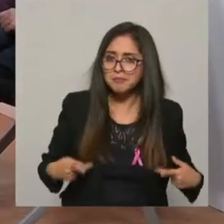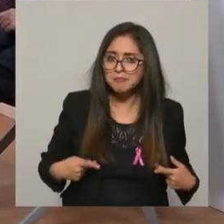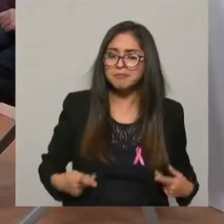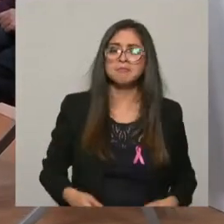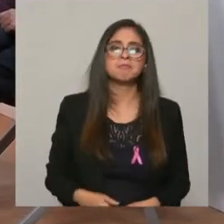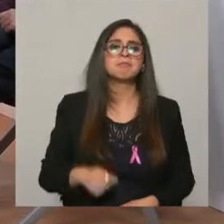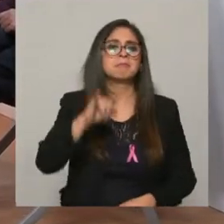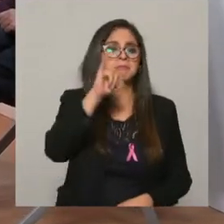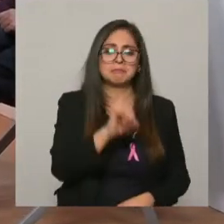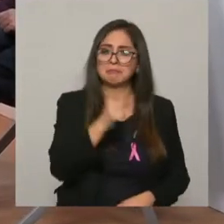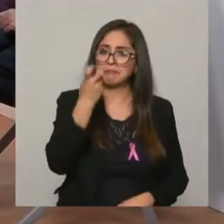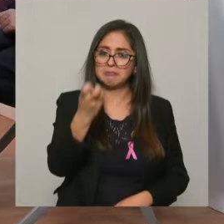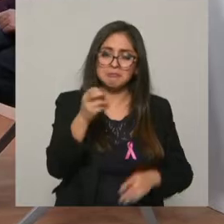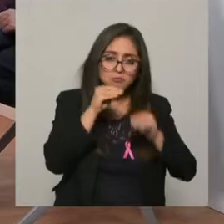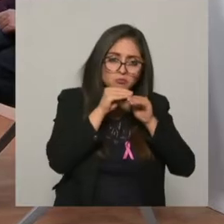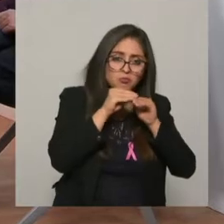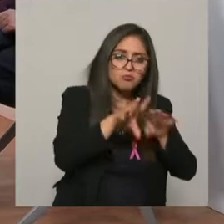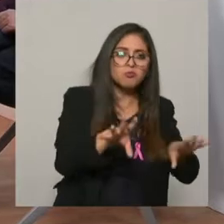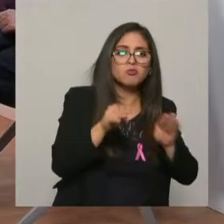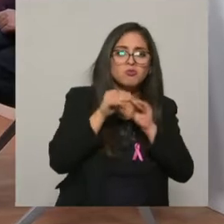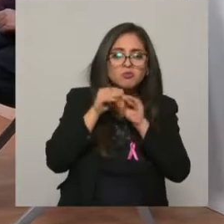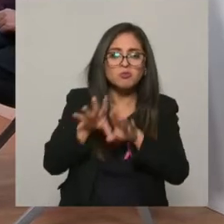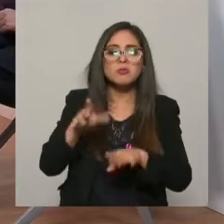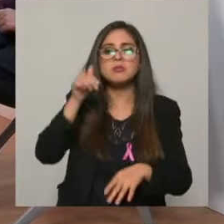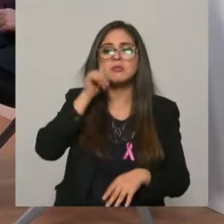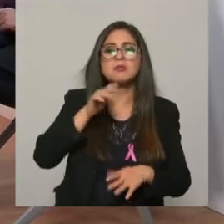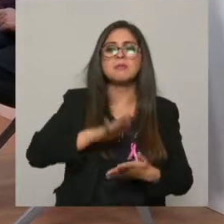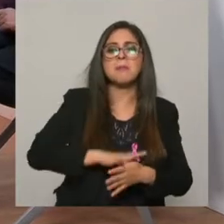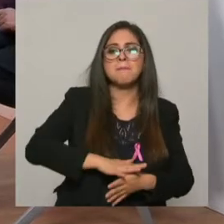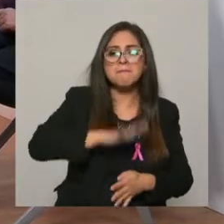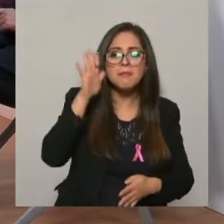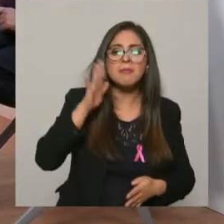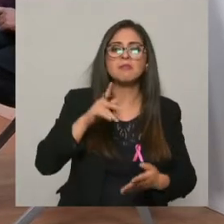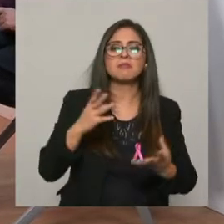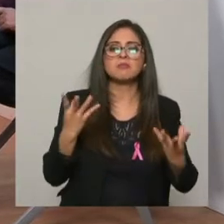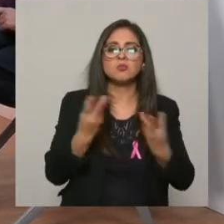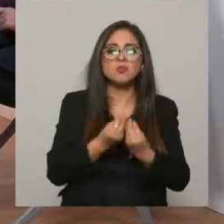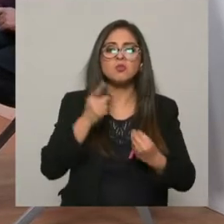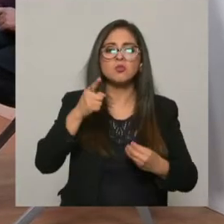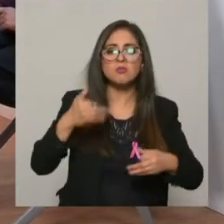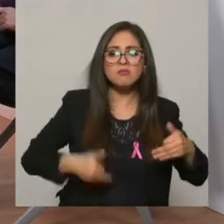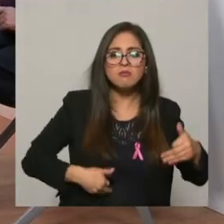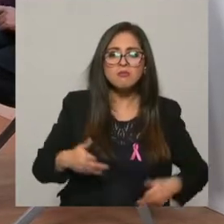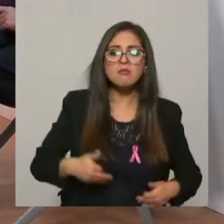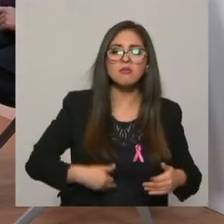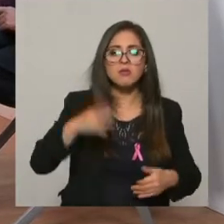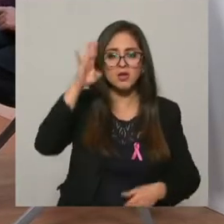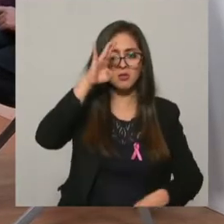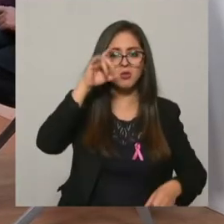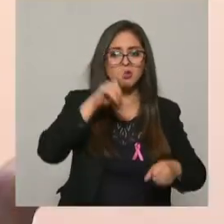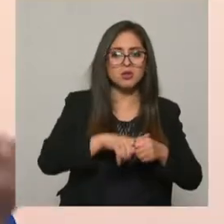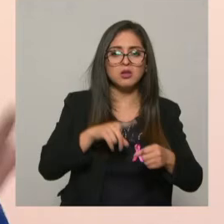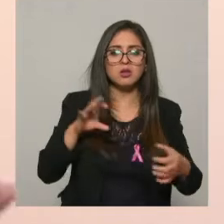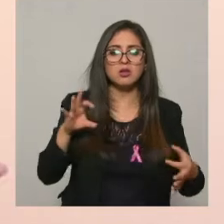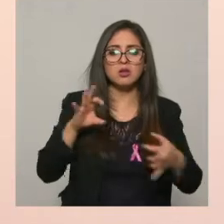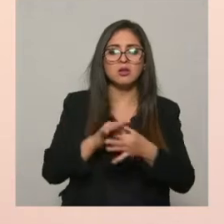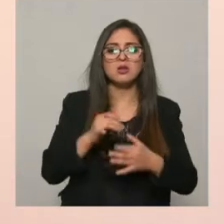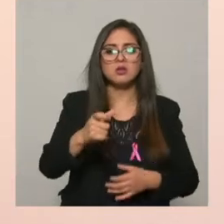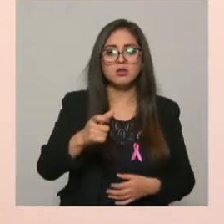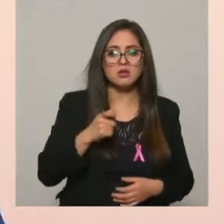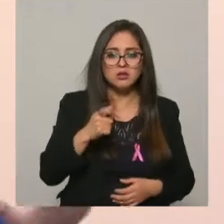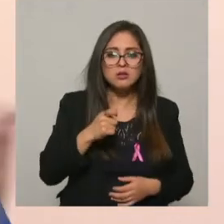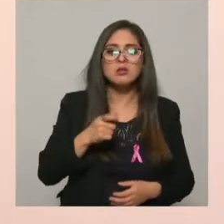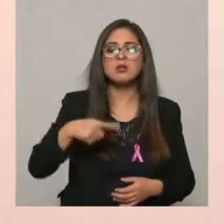todas estas producciones que van surgiendo, ¿no? Porque cada vez son más, promoviendo el teatro, la cultura y el mismo Xochimilco, ¿no?